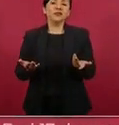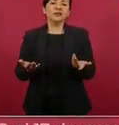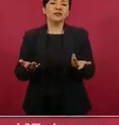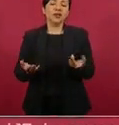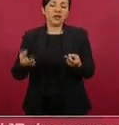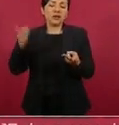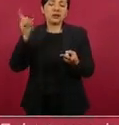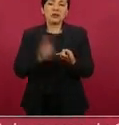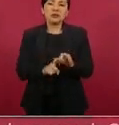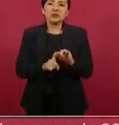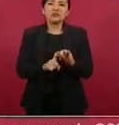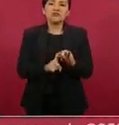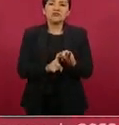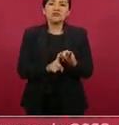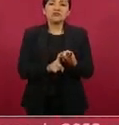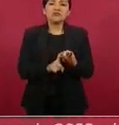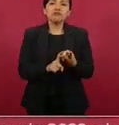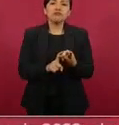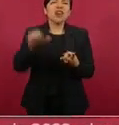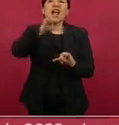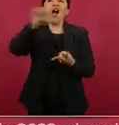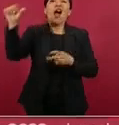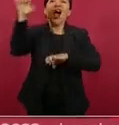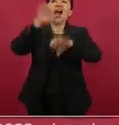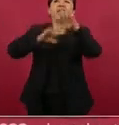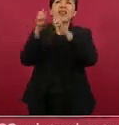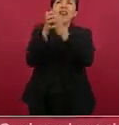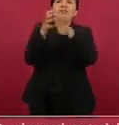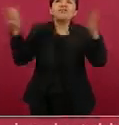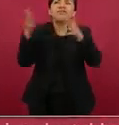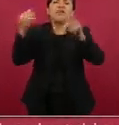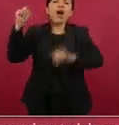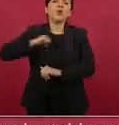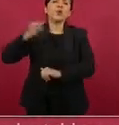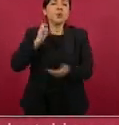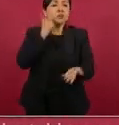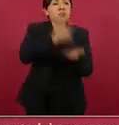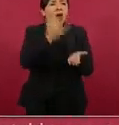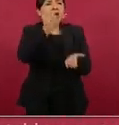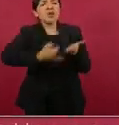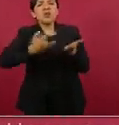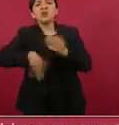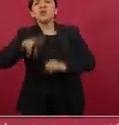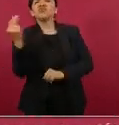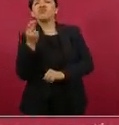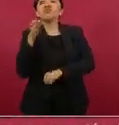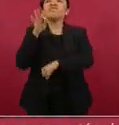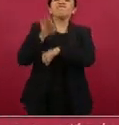de las grandes corporaciones que no pagaban impuestos